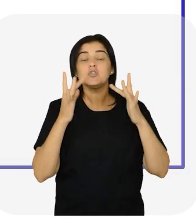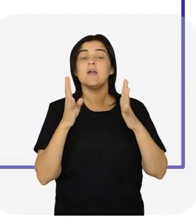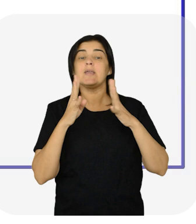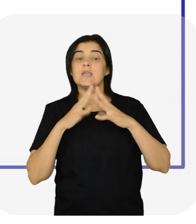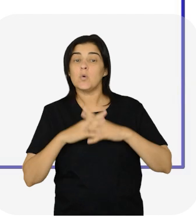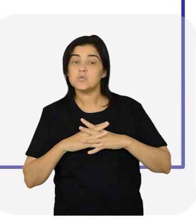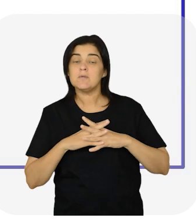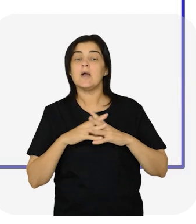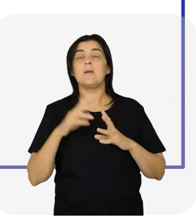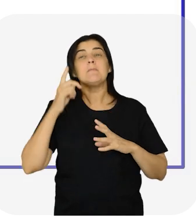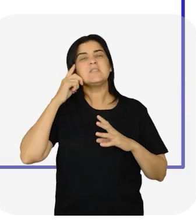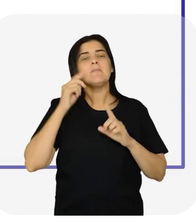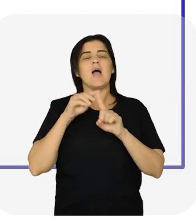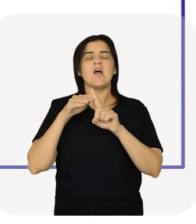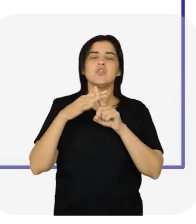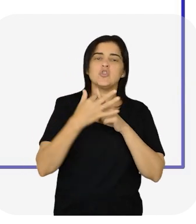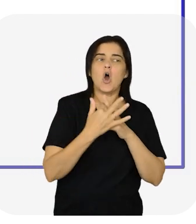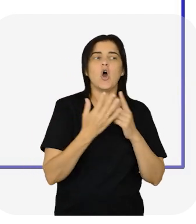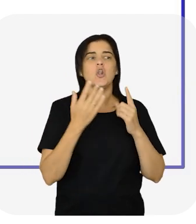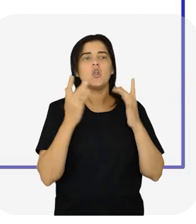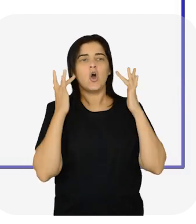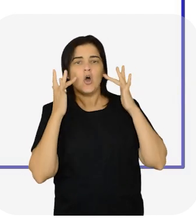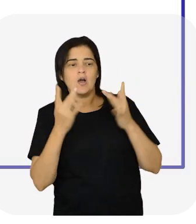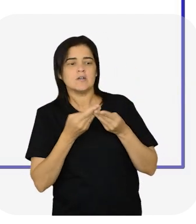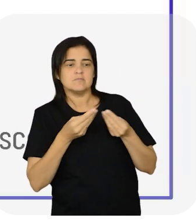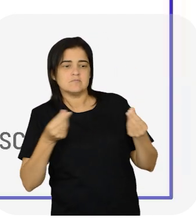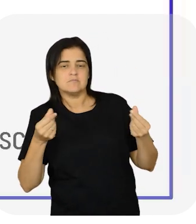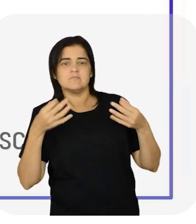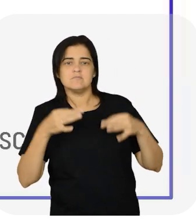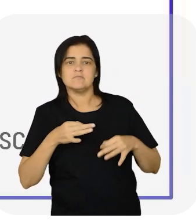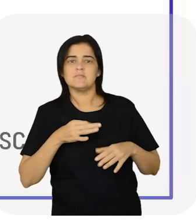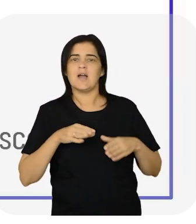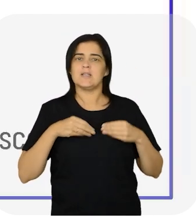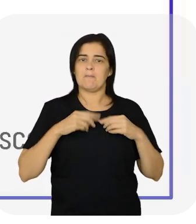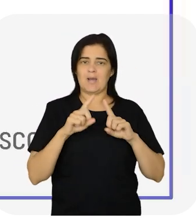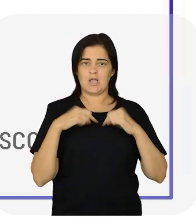inclusiva, pensamos en entornos que sean amables y acogedores para todos.